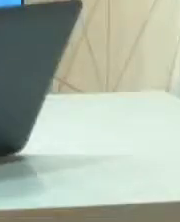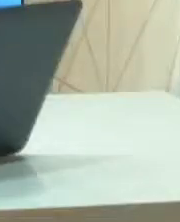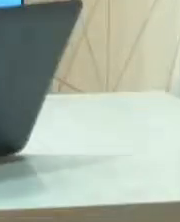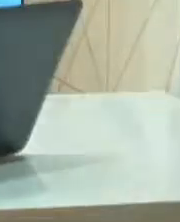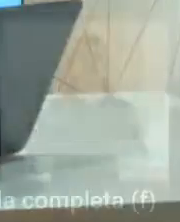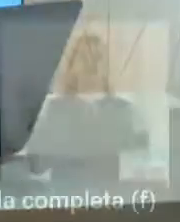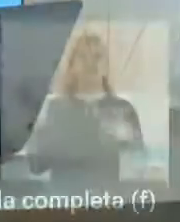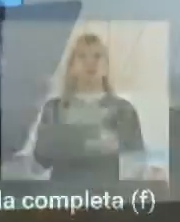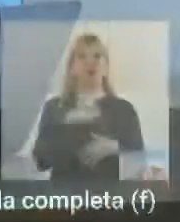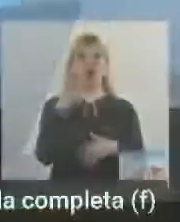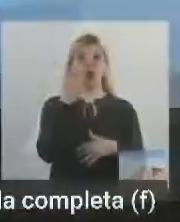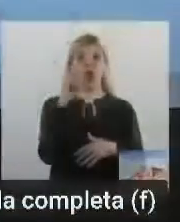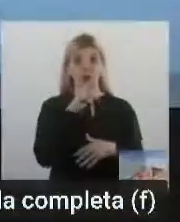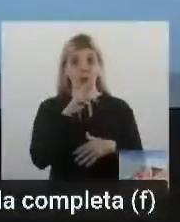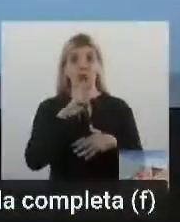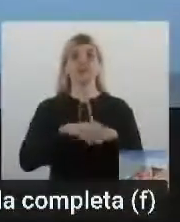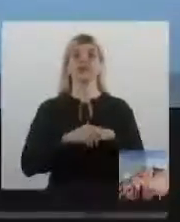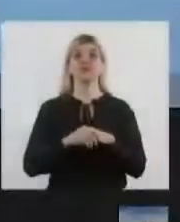vemos